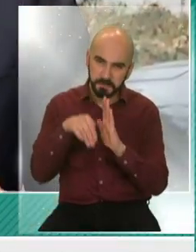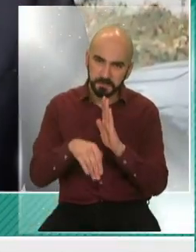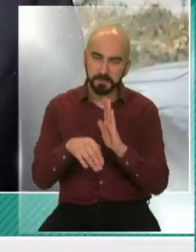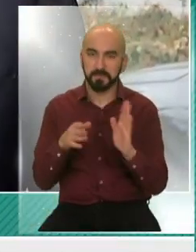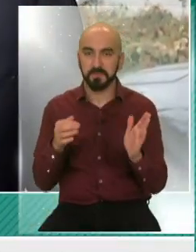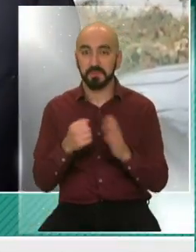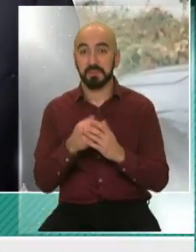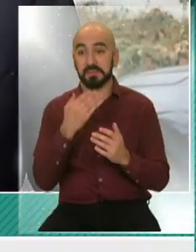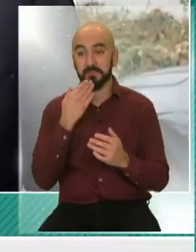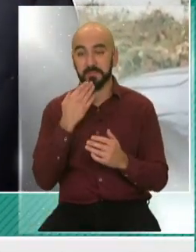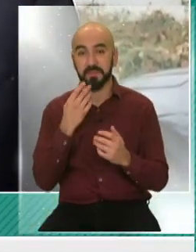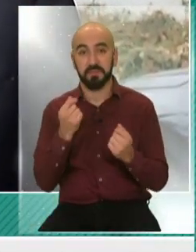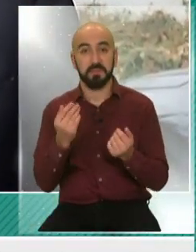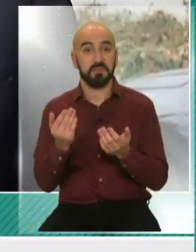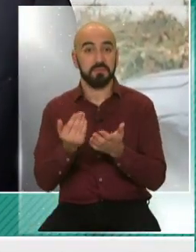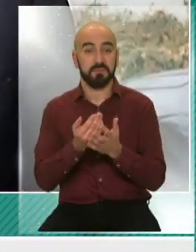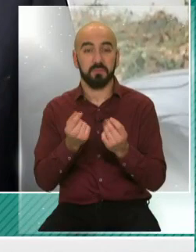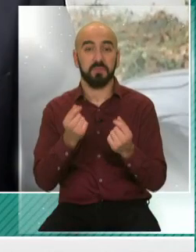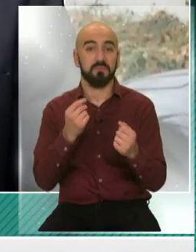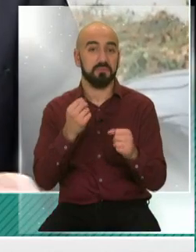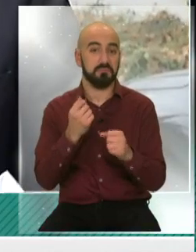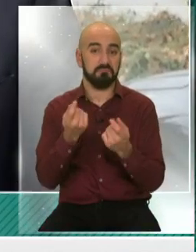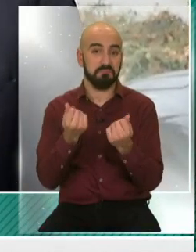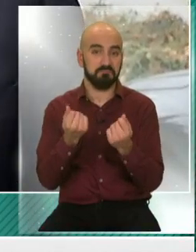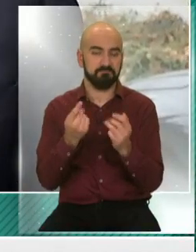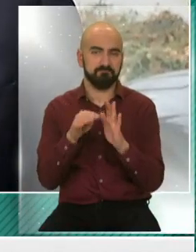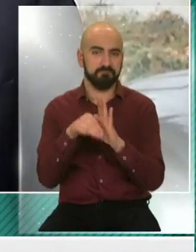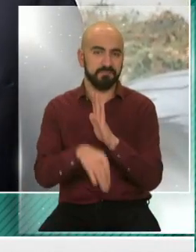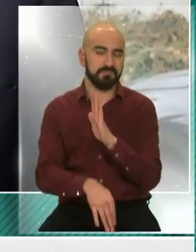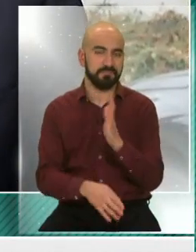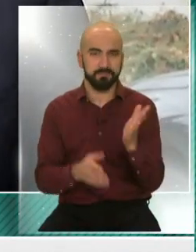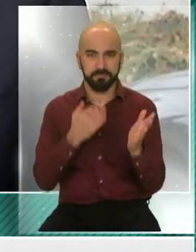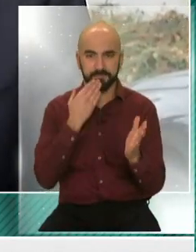sus ingresos también han sido reducidos. Nos quedamos muy atentos en las